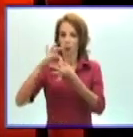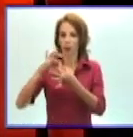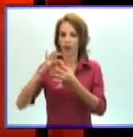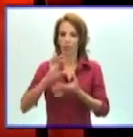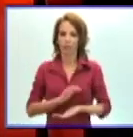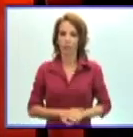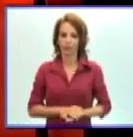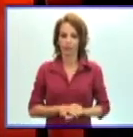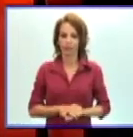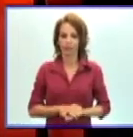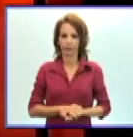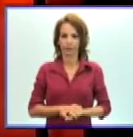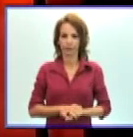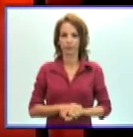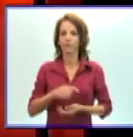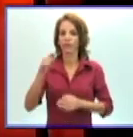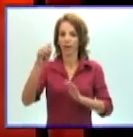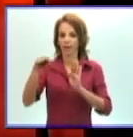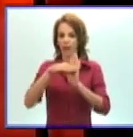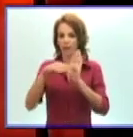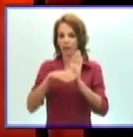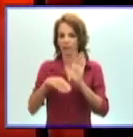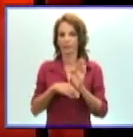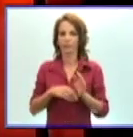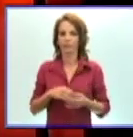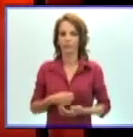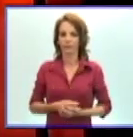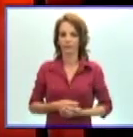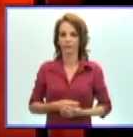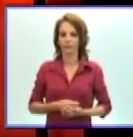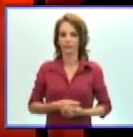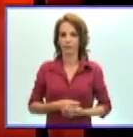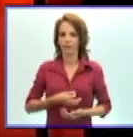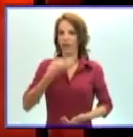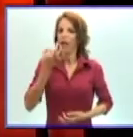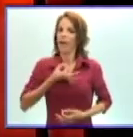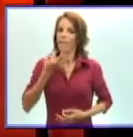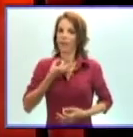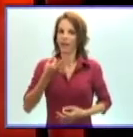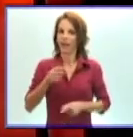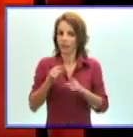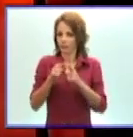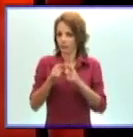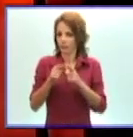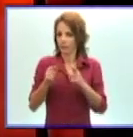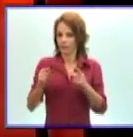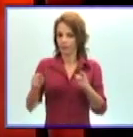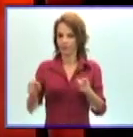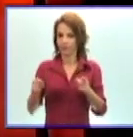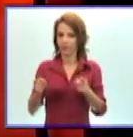les orientaban que midieran el grosor de qué, de